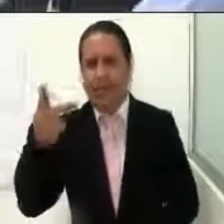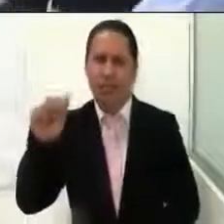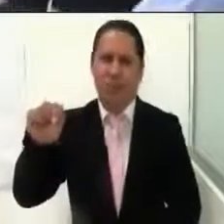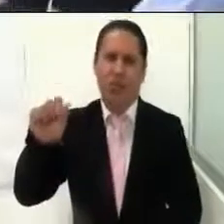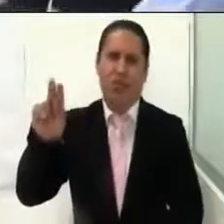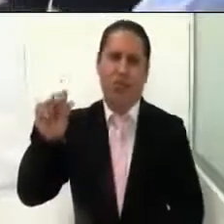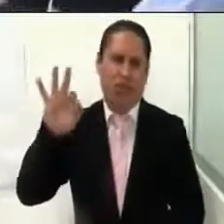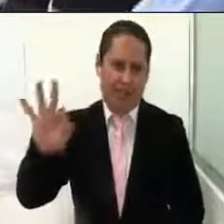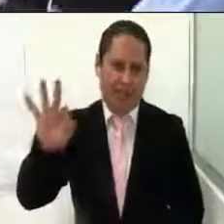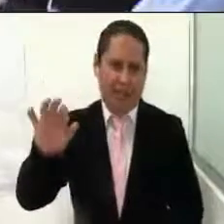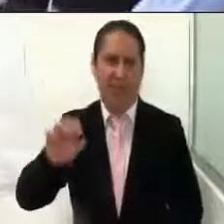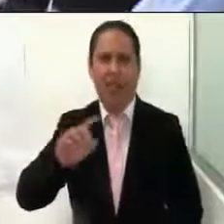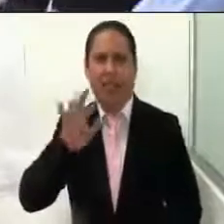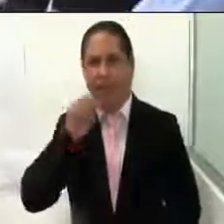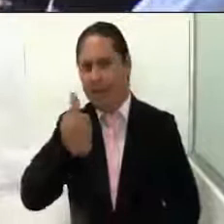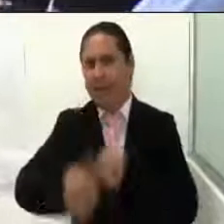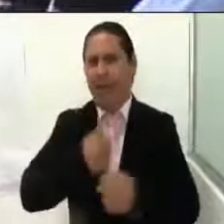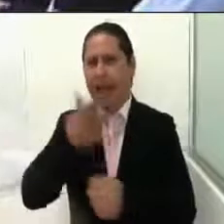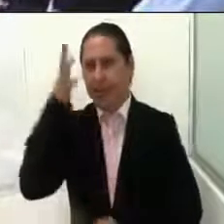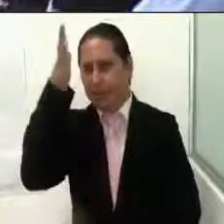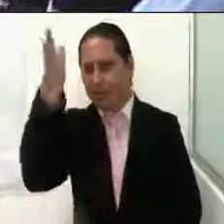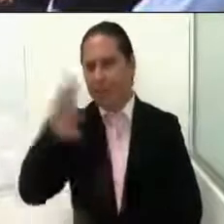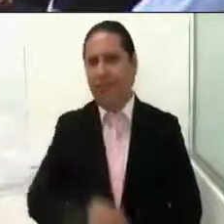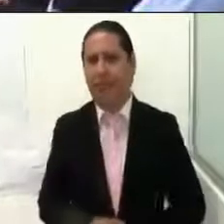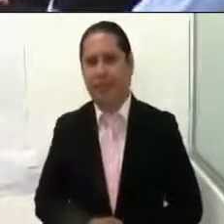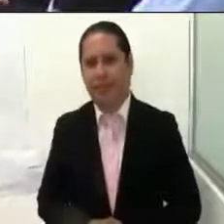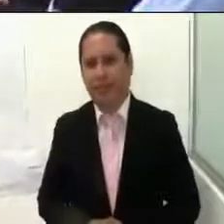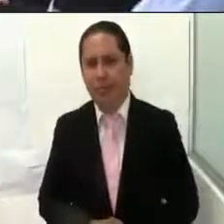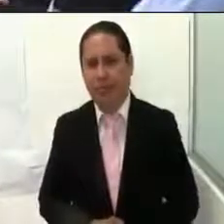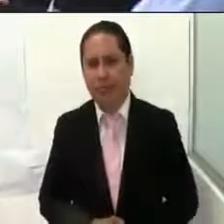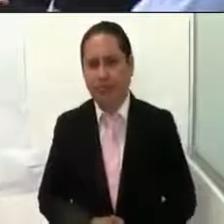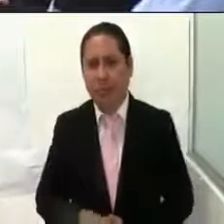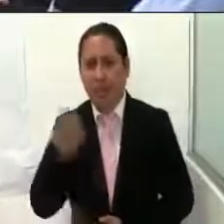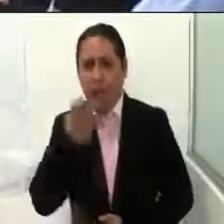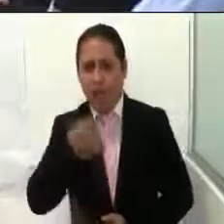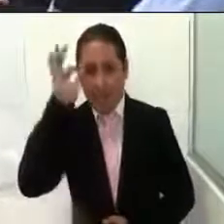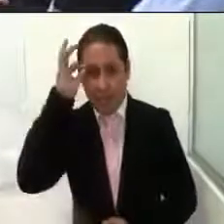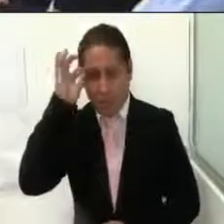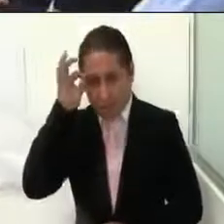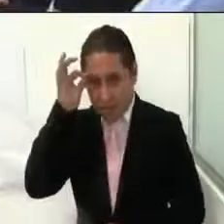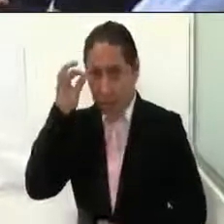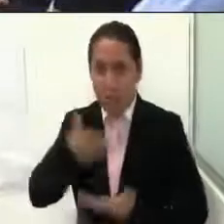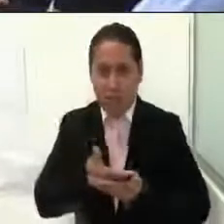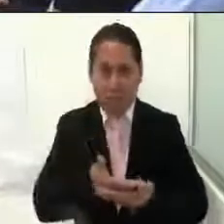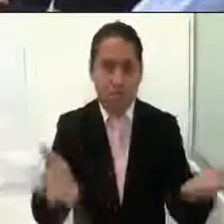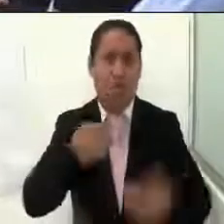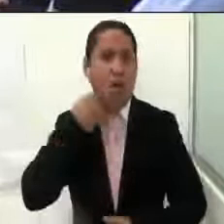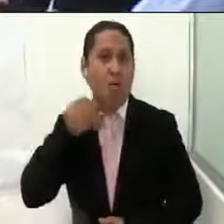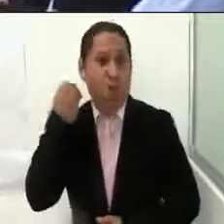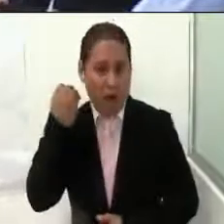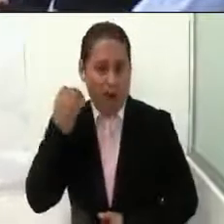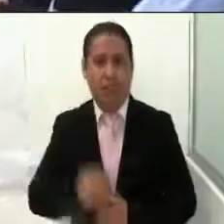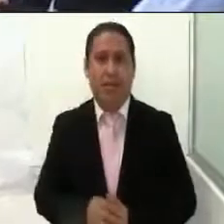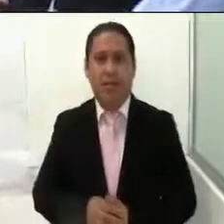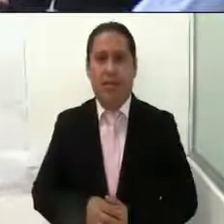de la meta sexenal con estos servicios que prestan la dirección de abogados del pueblo la actual